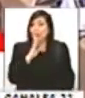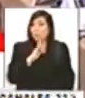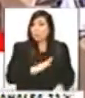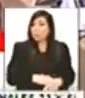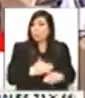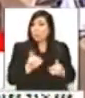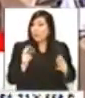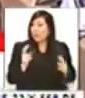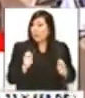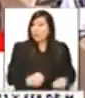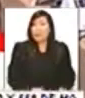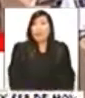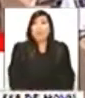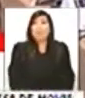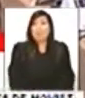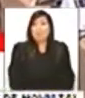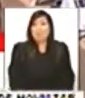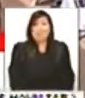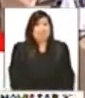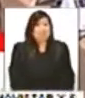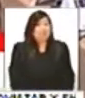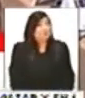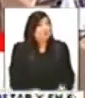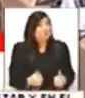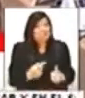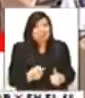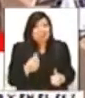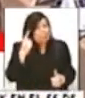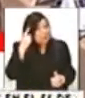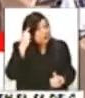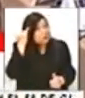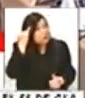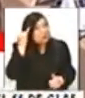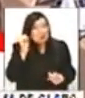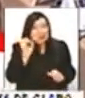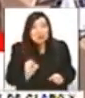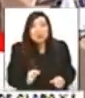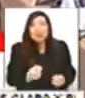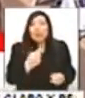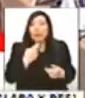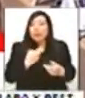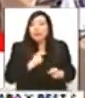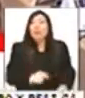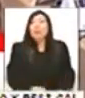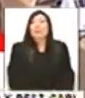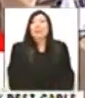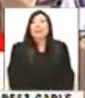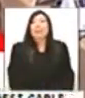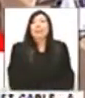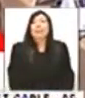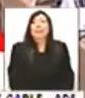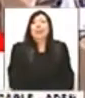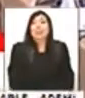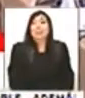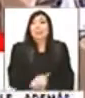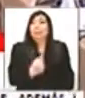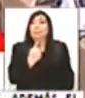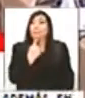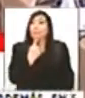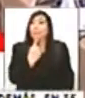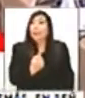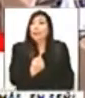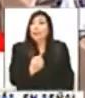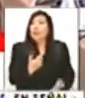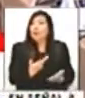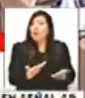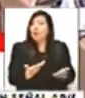este tema. Y por supuesto me parece excelente que podamos pronunciarnos y decir